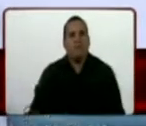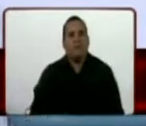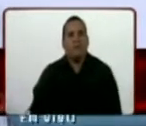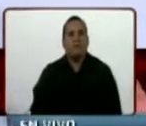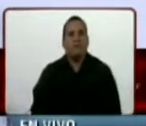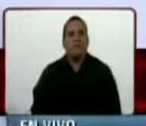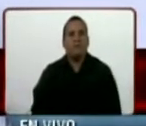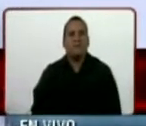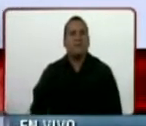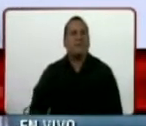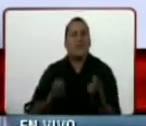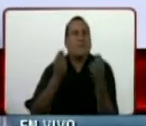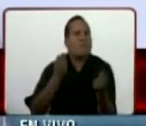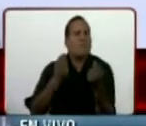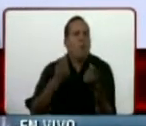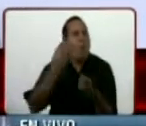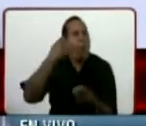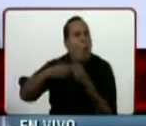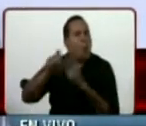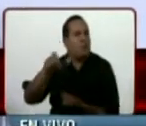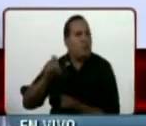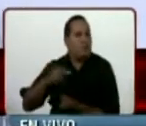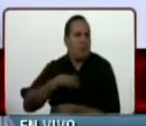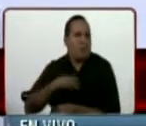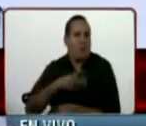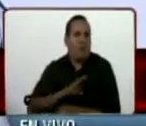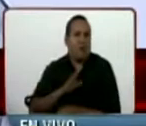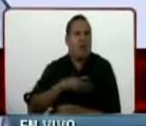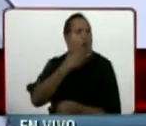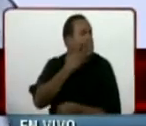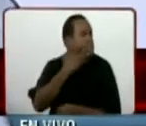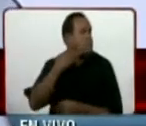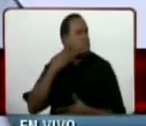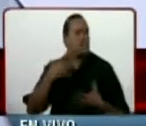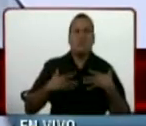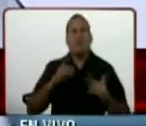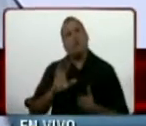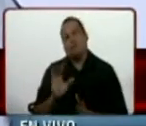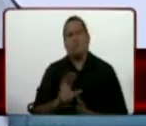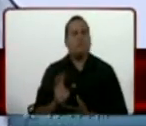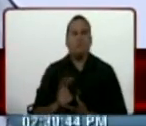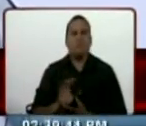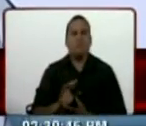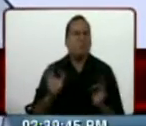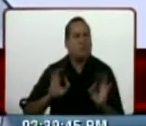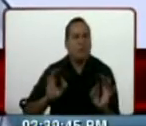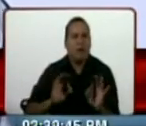Más nadie en este país podría, me perdonan, no es vanidad ni egocentrismo ni nada de eso.